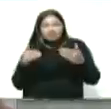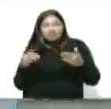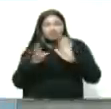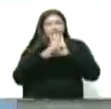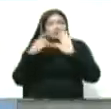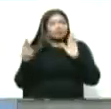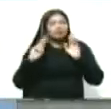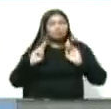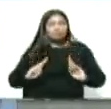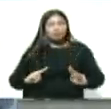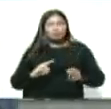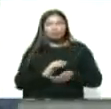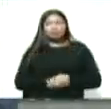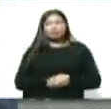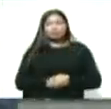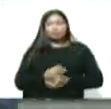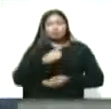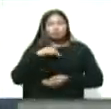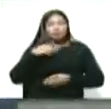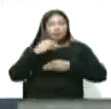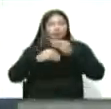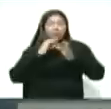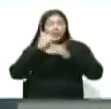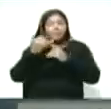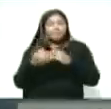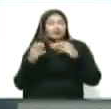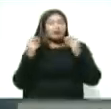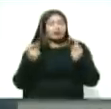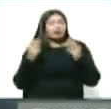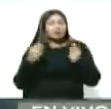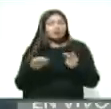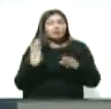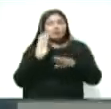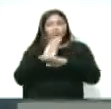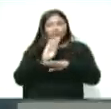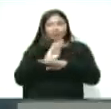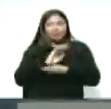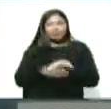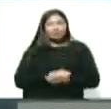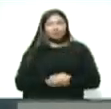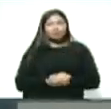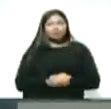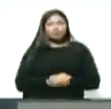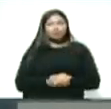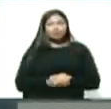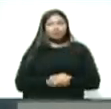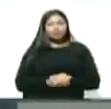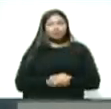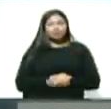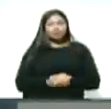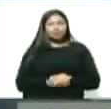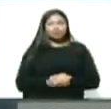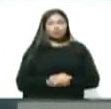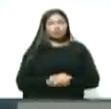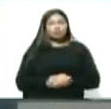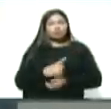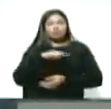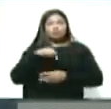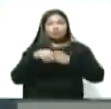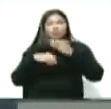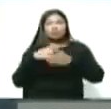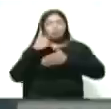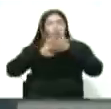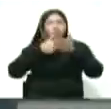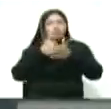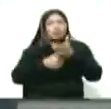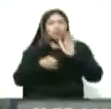derechos humanos, cuando hemos hecho los planes de acción, de prevención en materia de combate a las violaciones